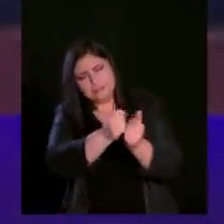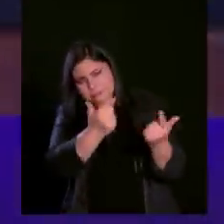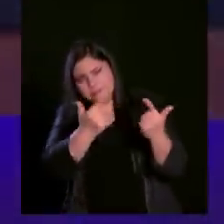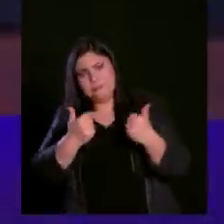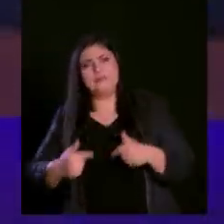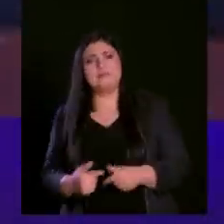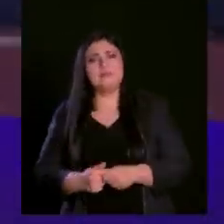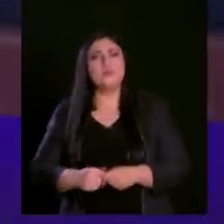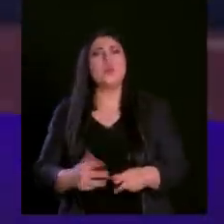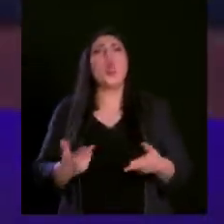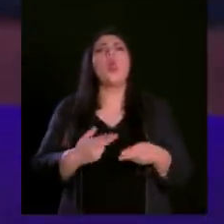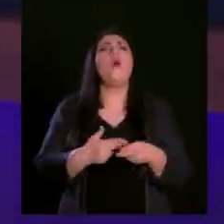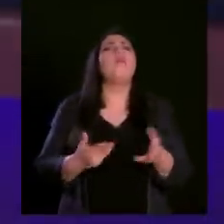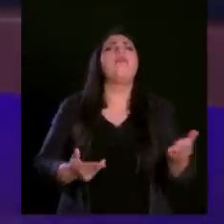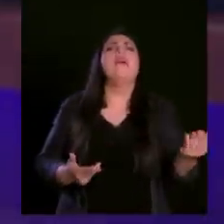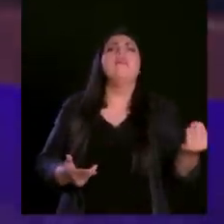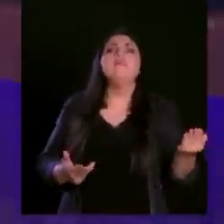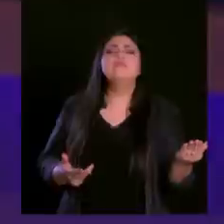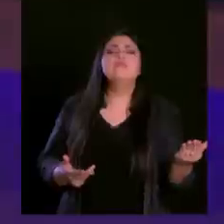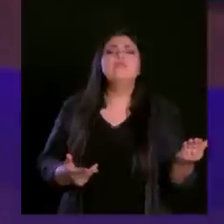Cuál es tu nombre